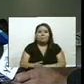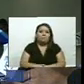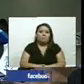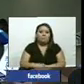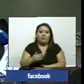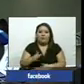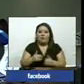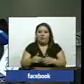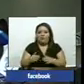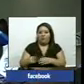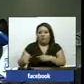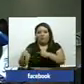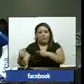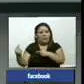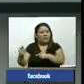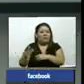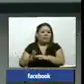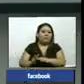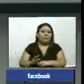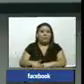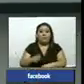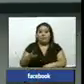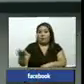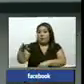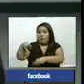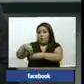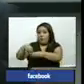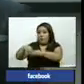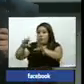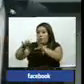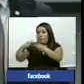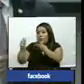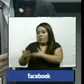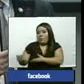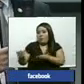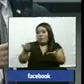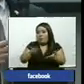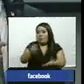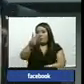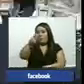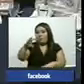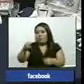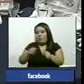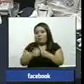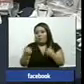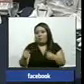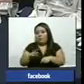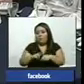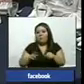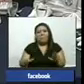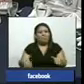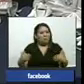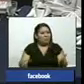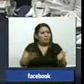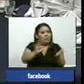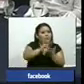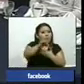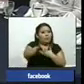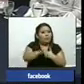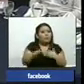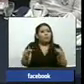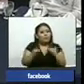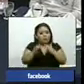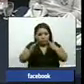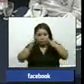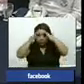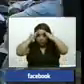ciertas diferencias circunstanciales que pasan. El Banco Mundial aportará 20 millones de dólares para el proyecto, que también lleva un